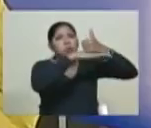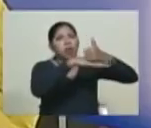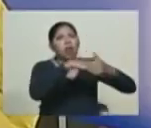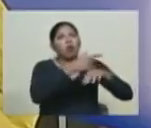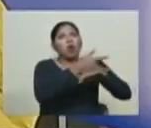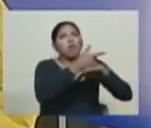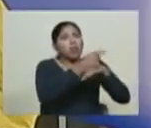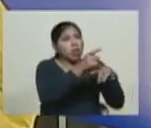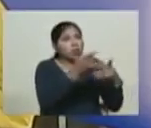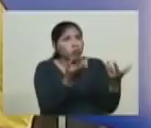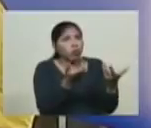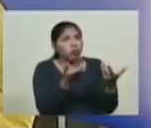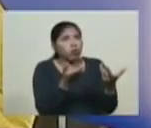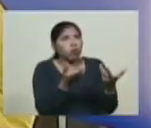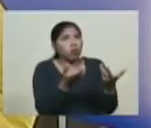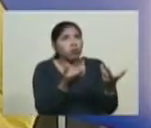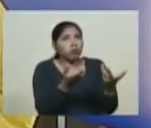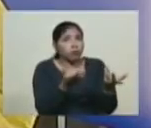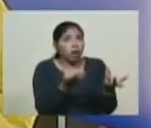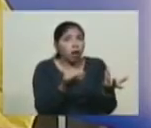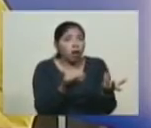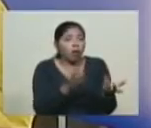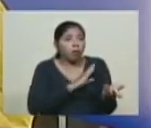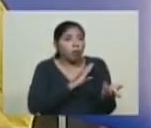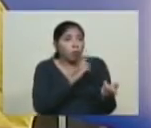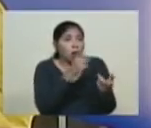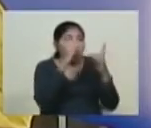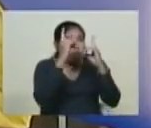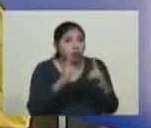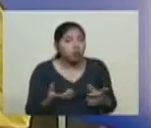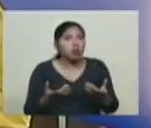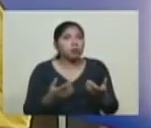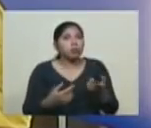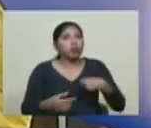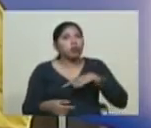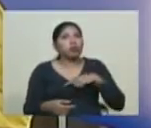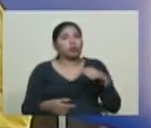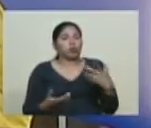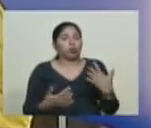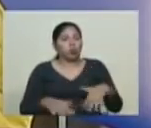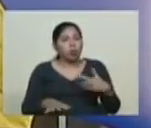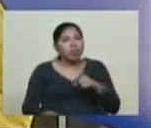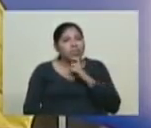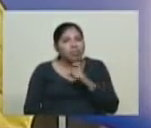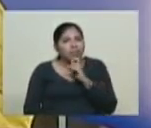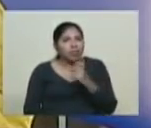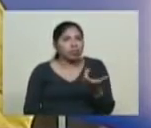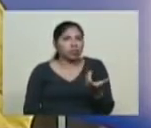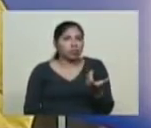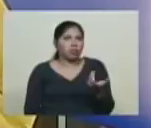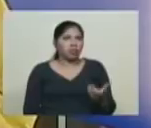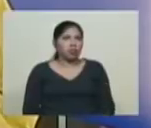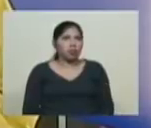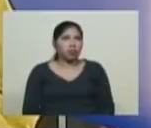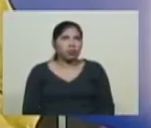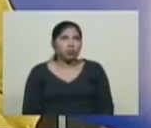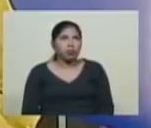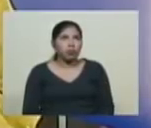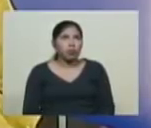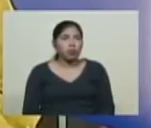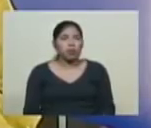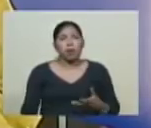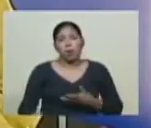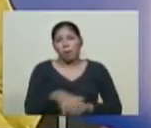captando recursos, creando riqueza. Nosotros hemos vivido un momento muy difícil, de guerra